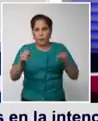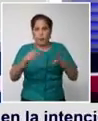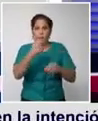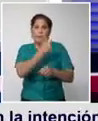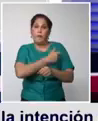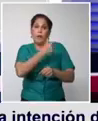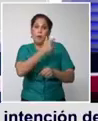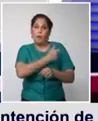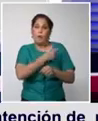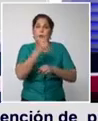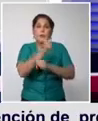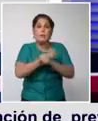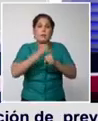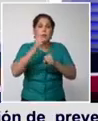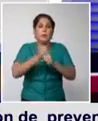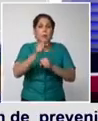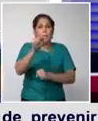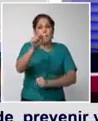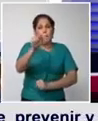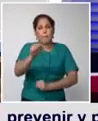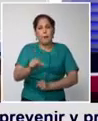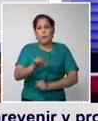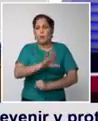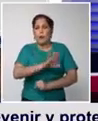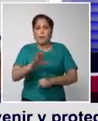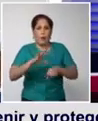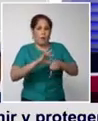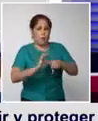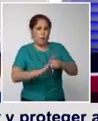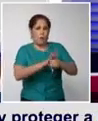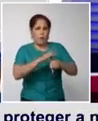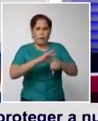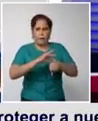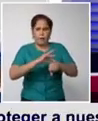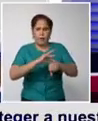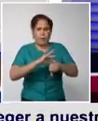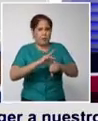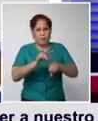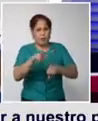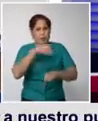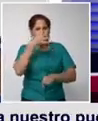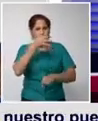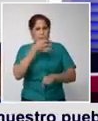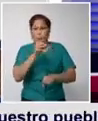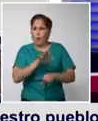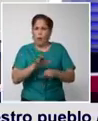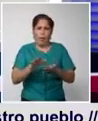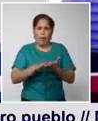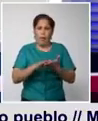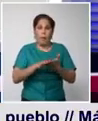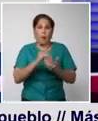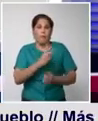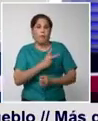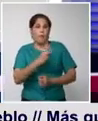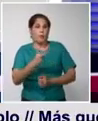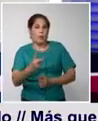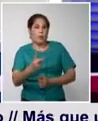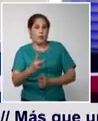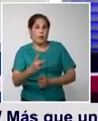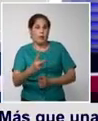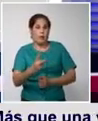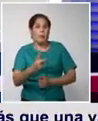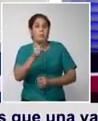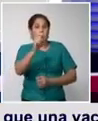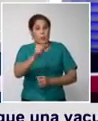se utilizaría en personas que ya les dio la COVID-19, de lo que usted ya ha comentado, si un voluntario del estudio de intervención